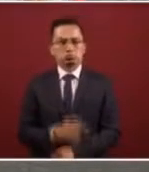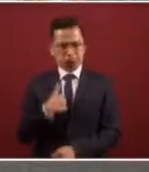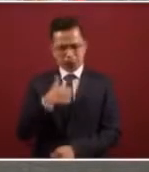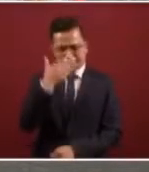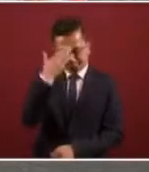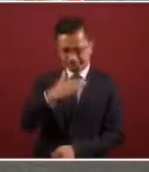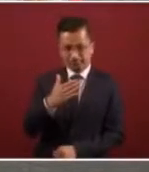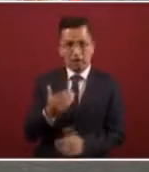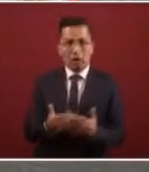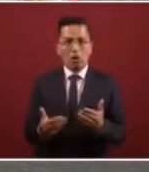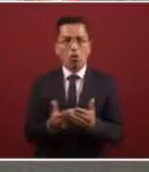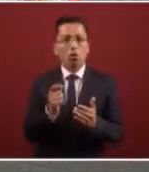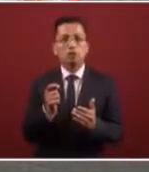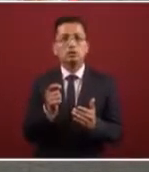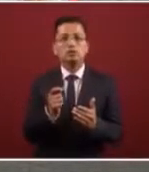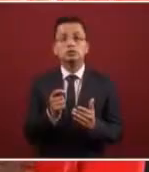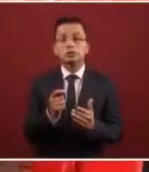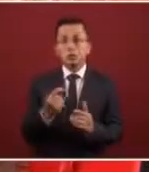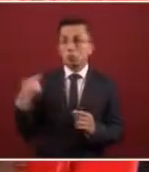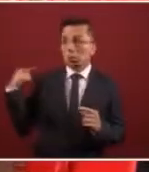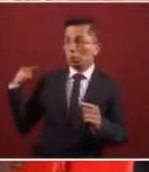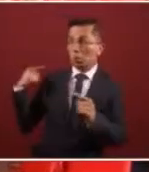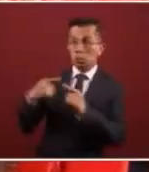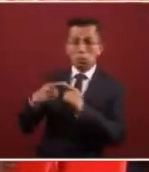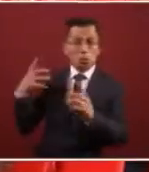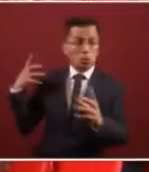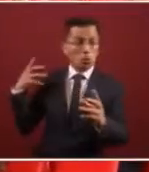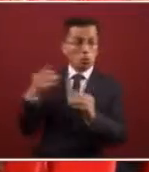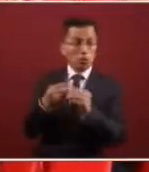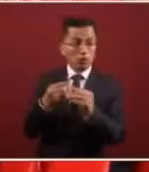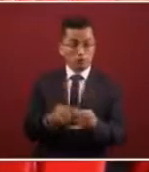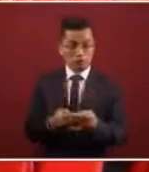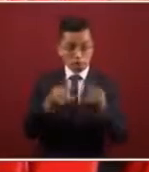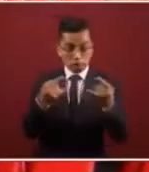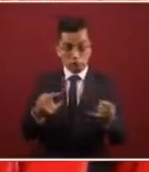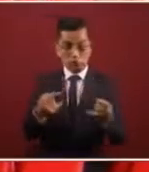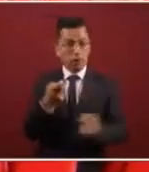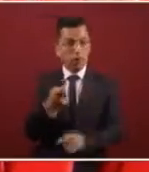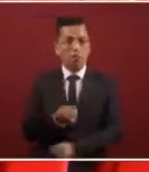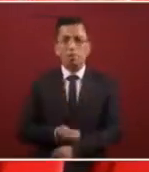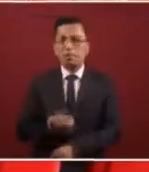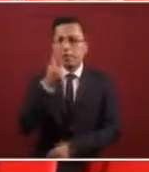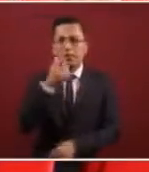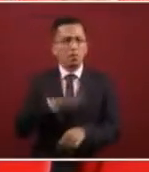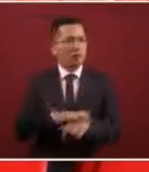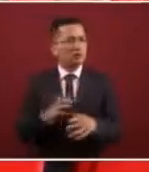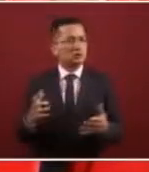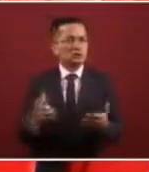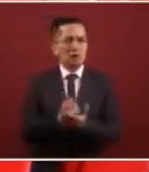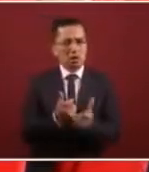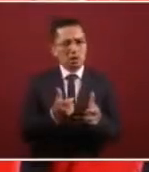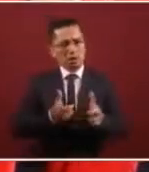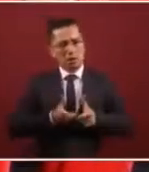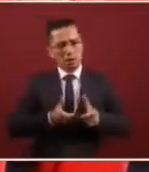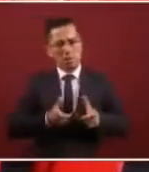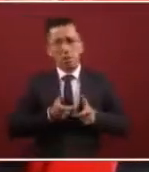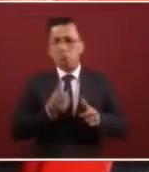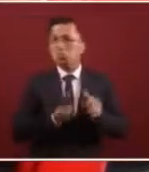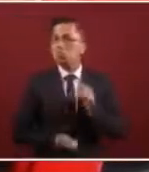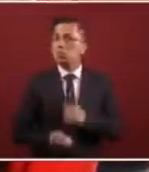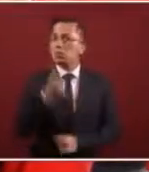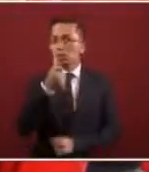número de medallas que se han obtenido en la historia de los Juegos